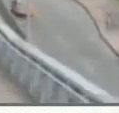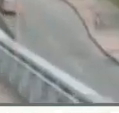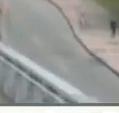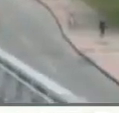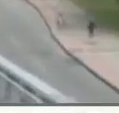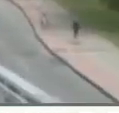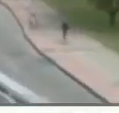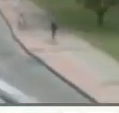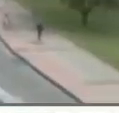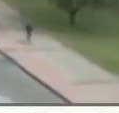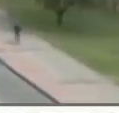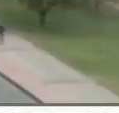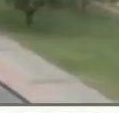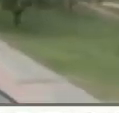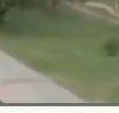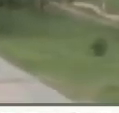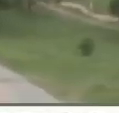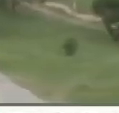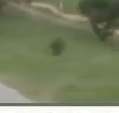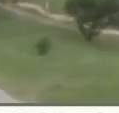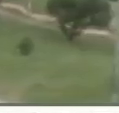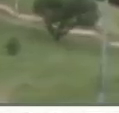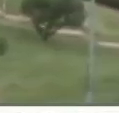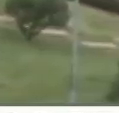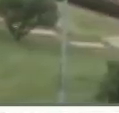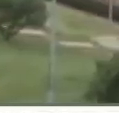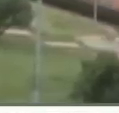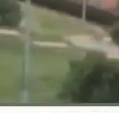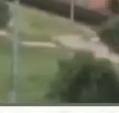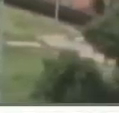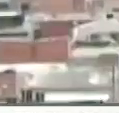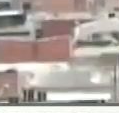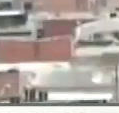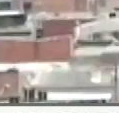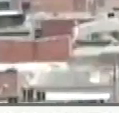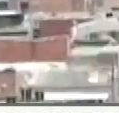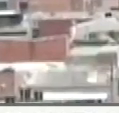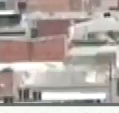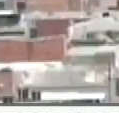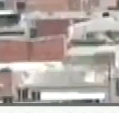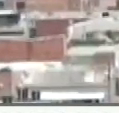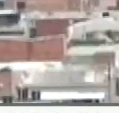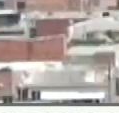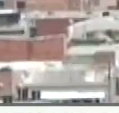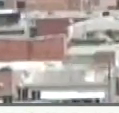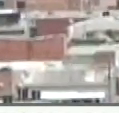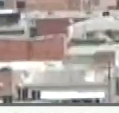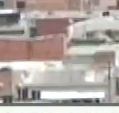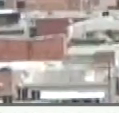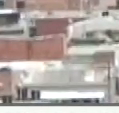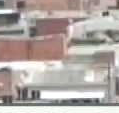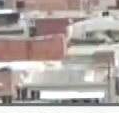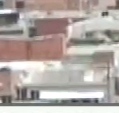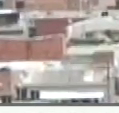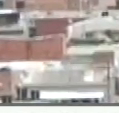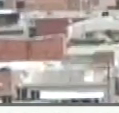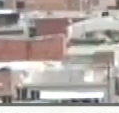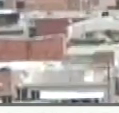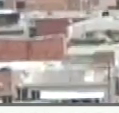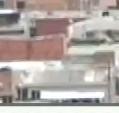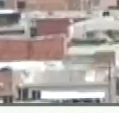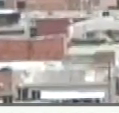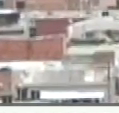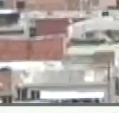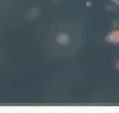movilidad nocturna desde las 12 hasta las 5 de la mañana. Esto será hasta la madrugada de este lunes 5